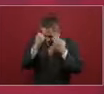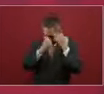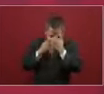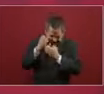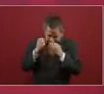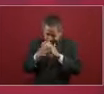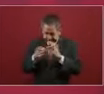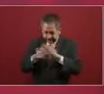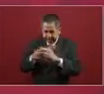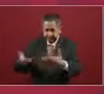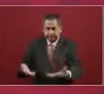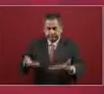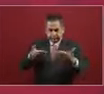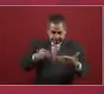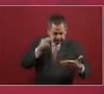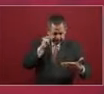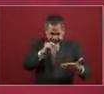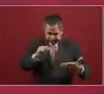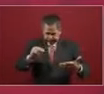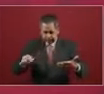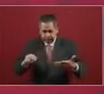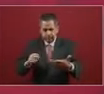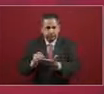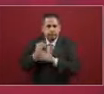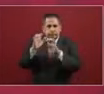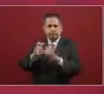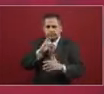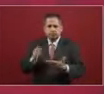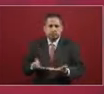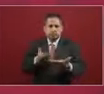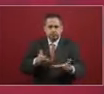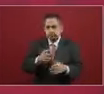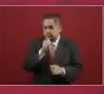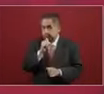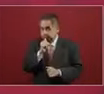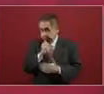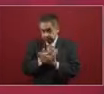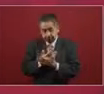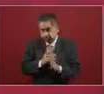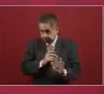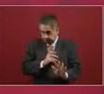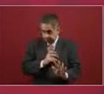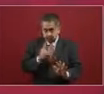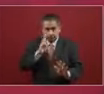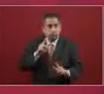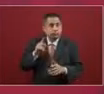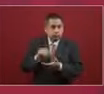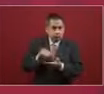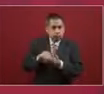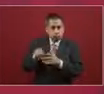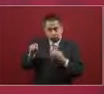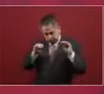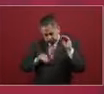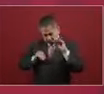análisis y me presentara un dictamen. Todavía está trabajando en